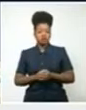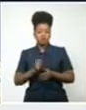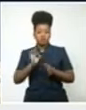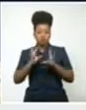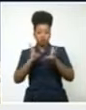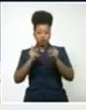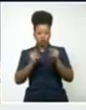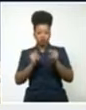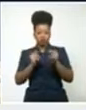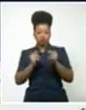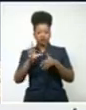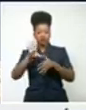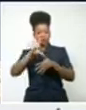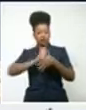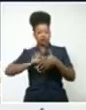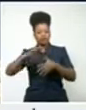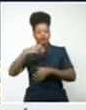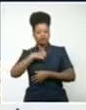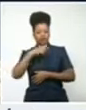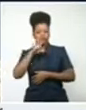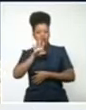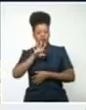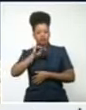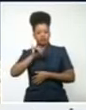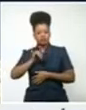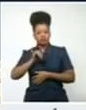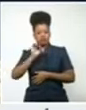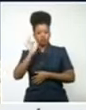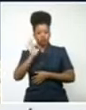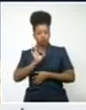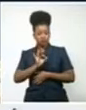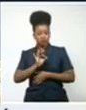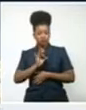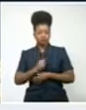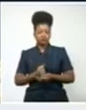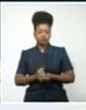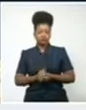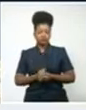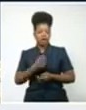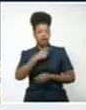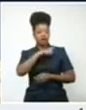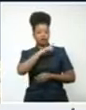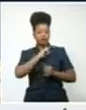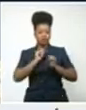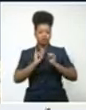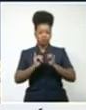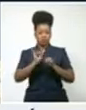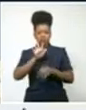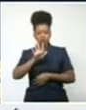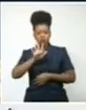46,29% de los casos del mundo, al notificar en el día de ayer